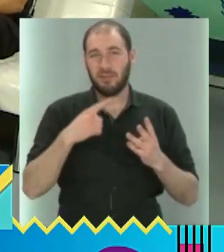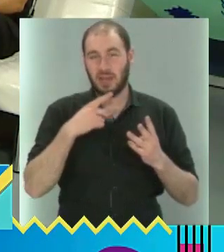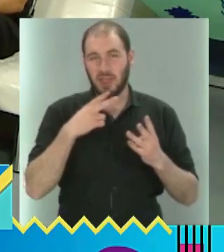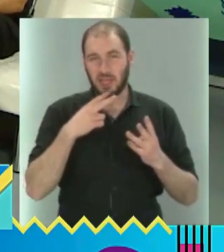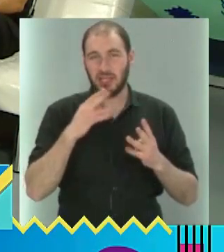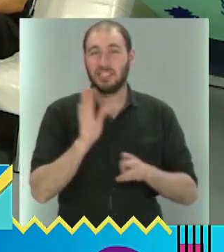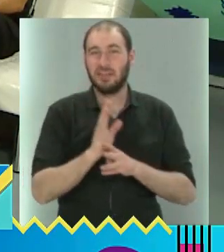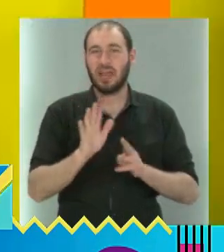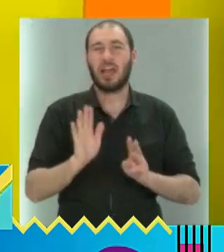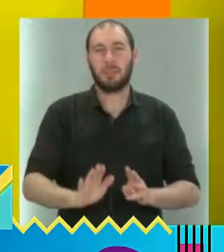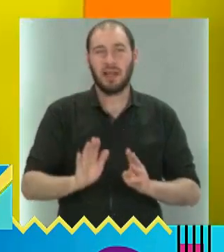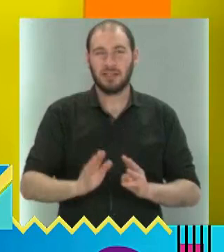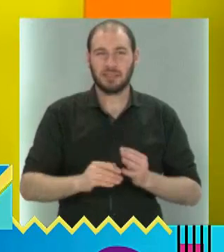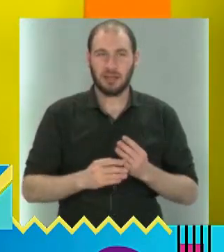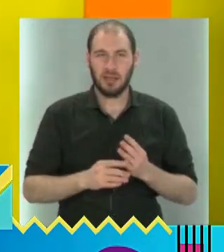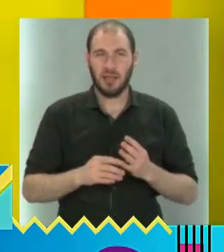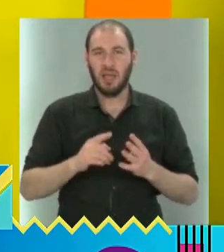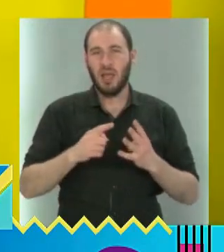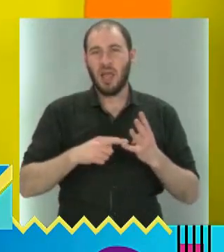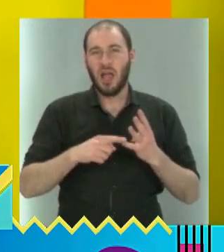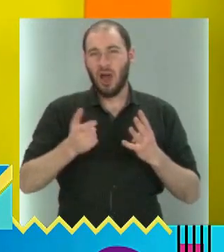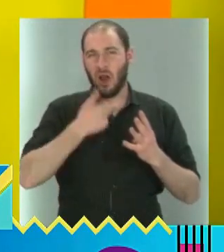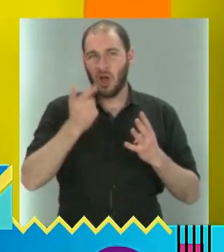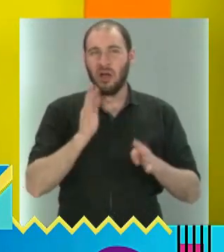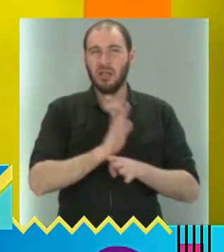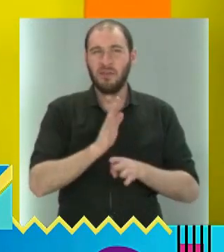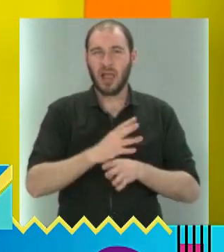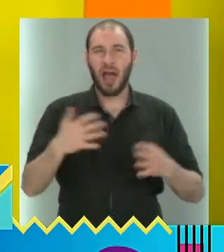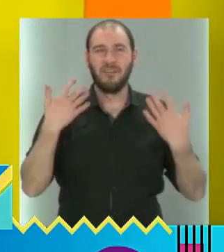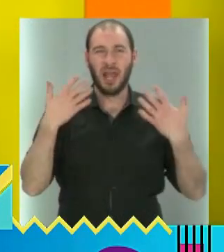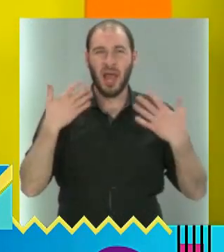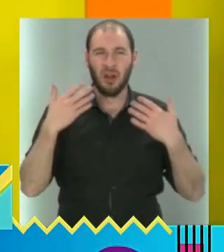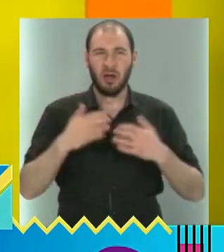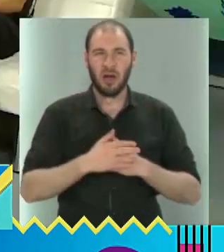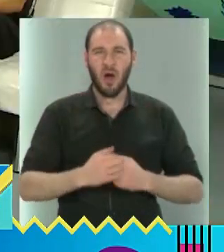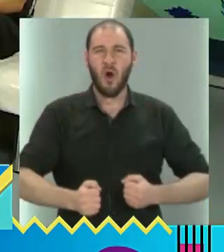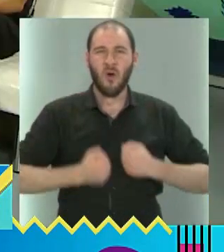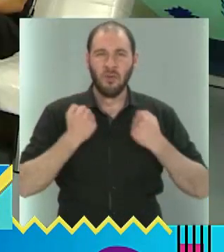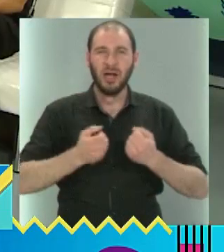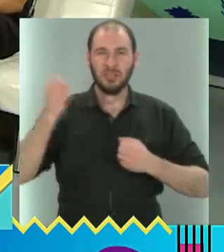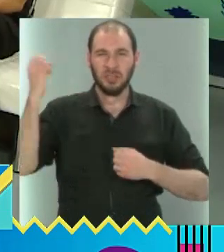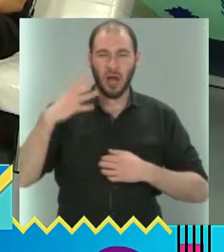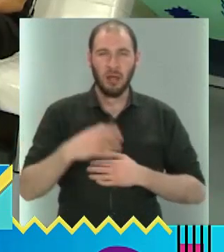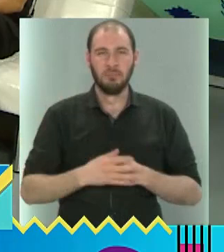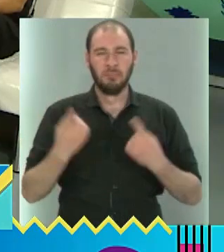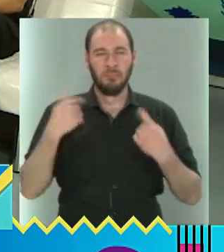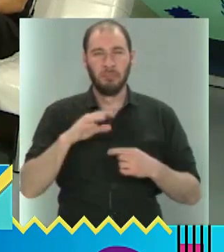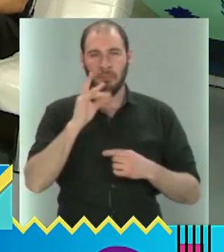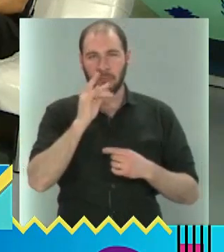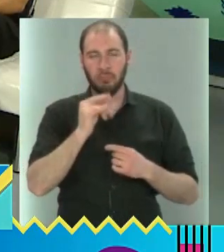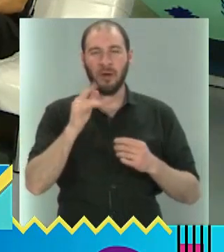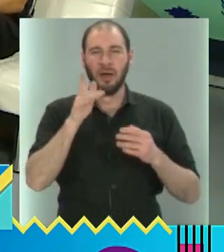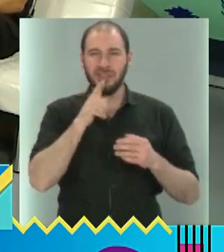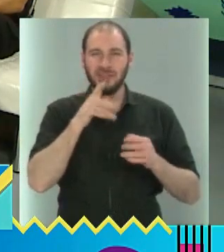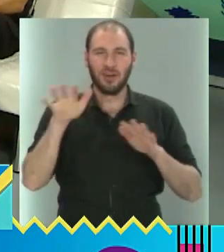y que representa la esperanza de todas las cosas. Y el rojo, que representa el verano y la fuerza y el sol. Pero el azul es el